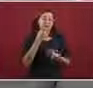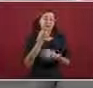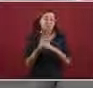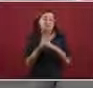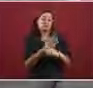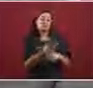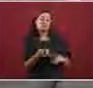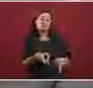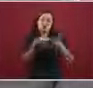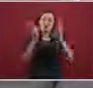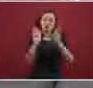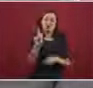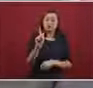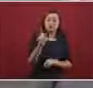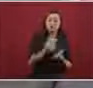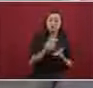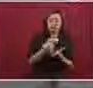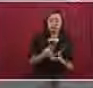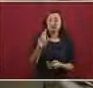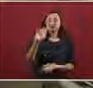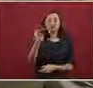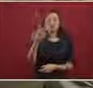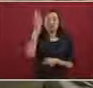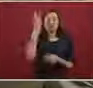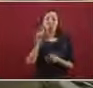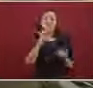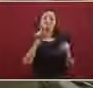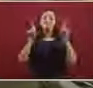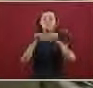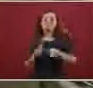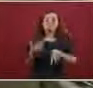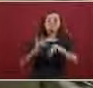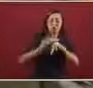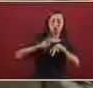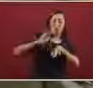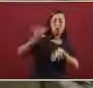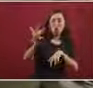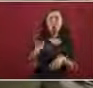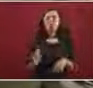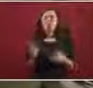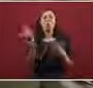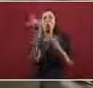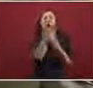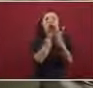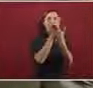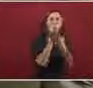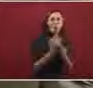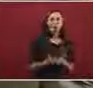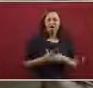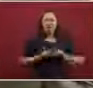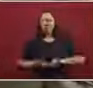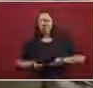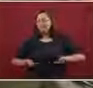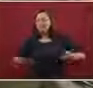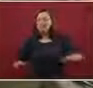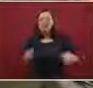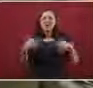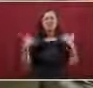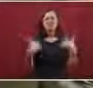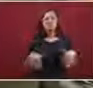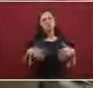saben dónde quedaron, además de que había joyas, obras de arte, un piano de colección e